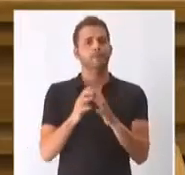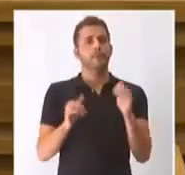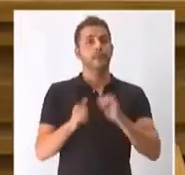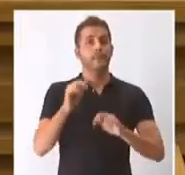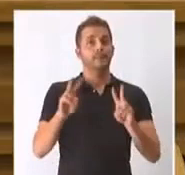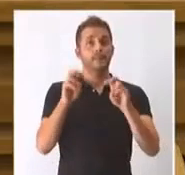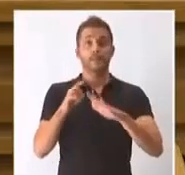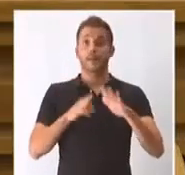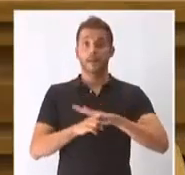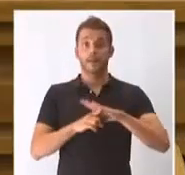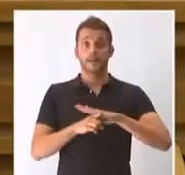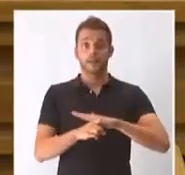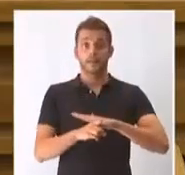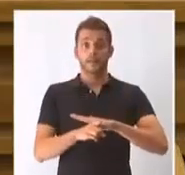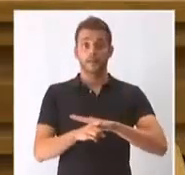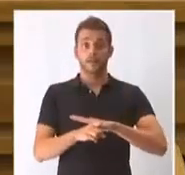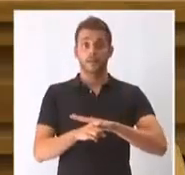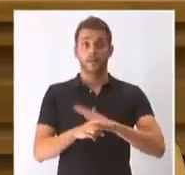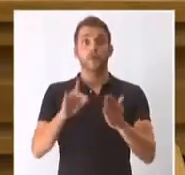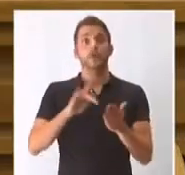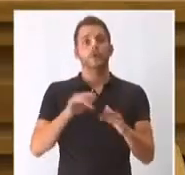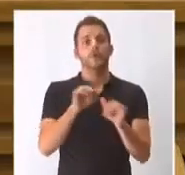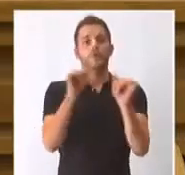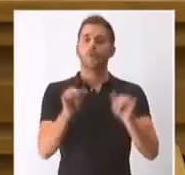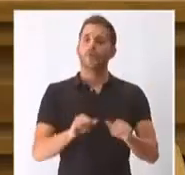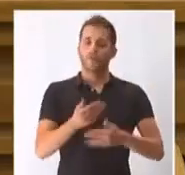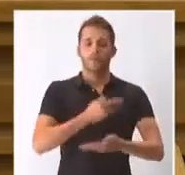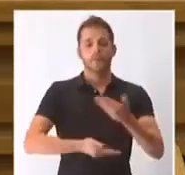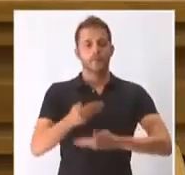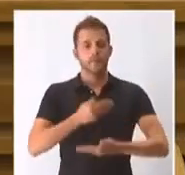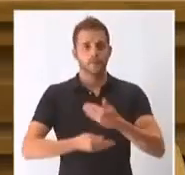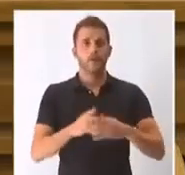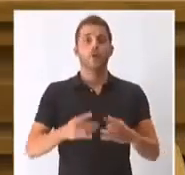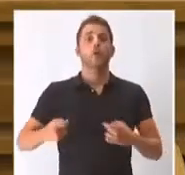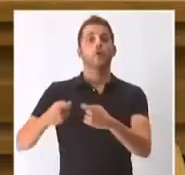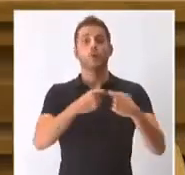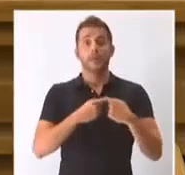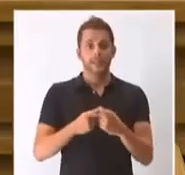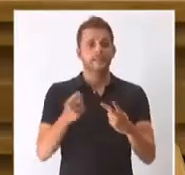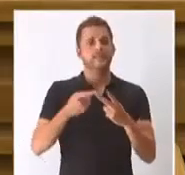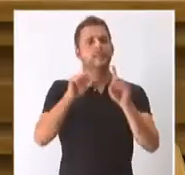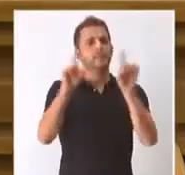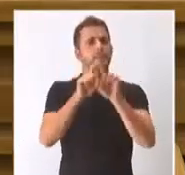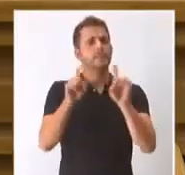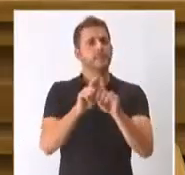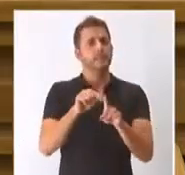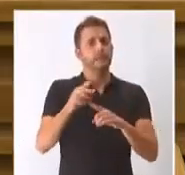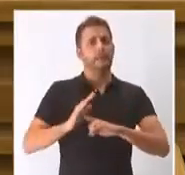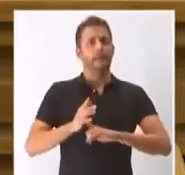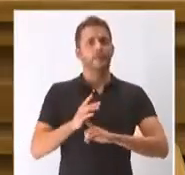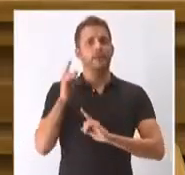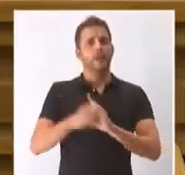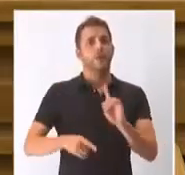gestión en modo cooperativo con las cooperativas y con las empresas de la región para aplicar minuciosa